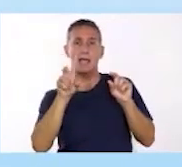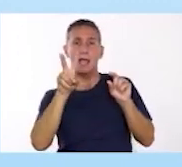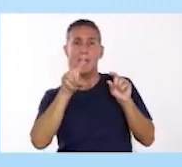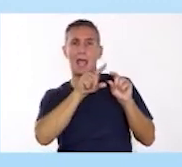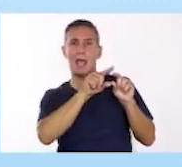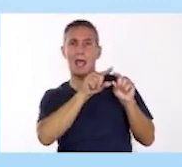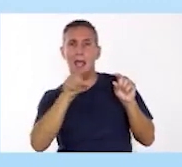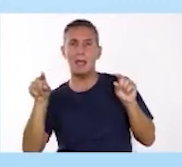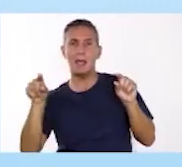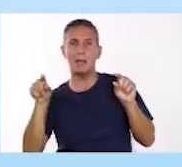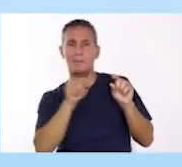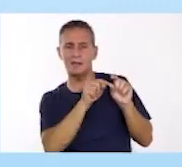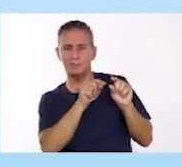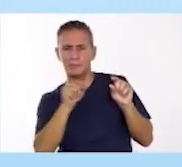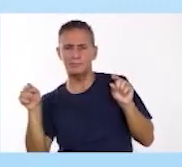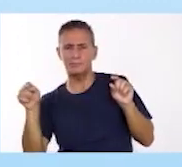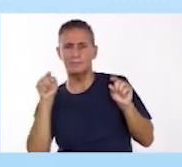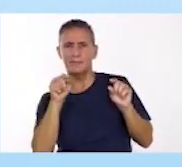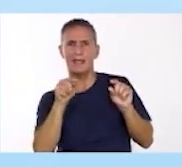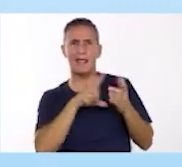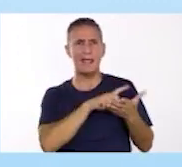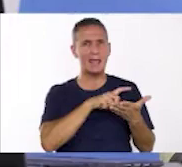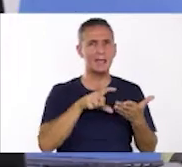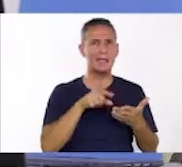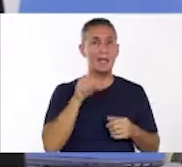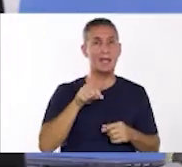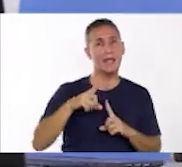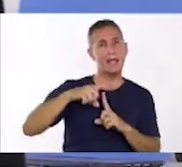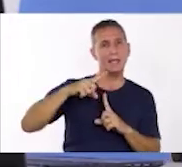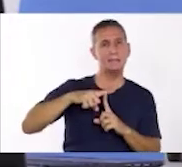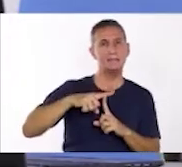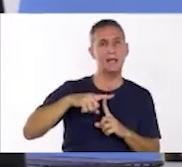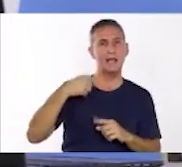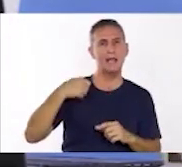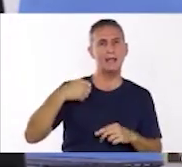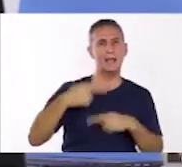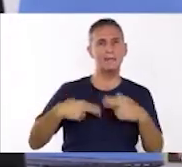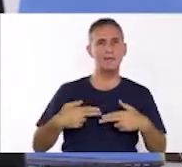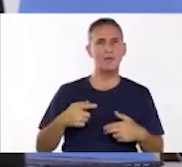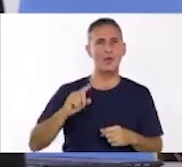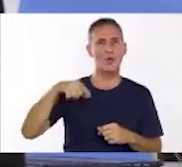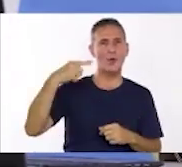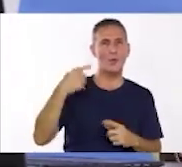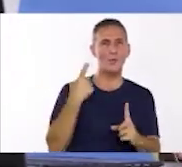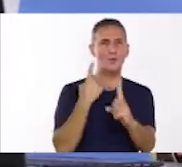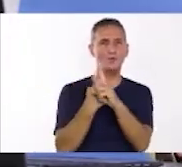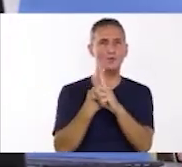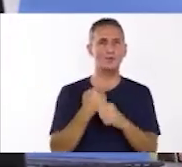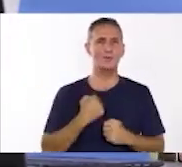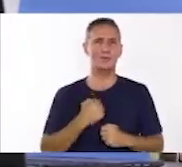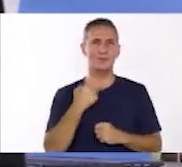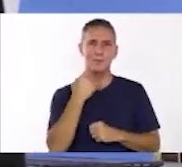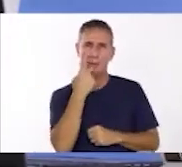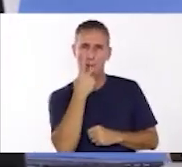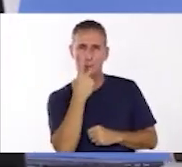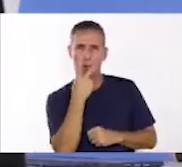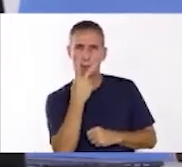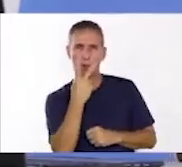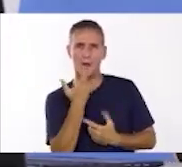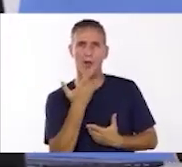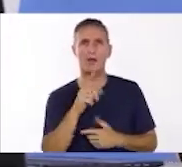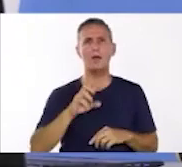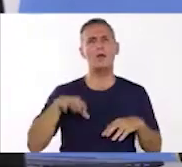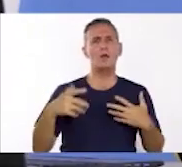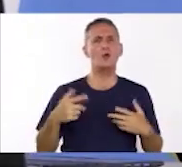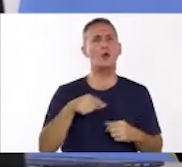verso subrayado en el texto. Bien, esta actividad ustedes la van a realizar en el